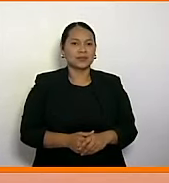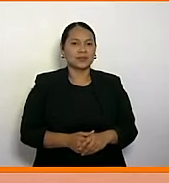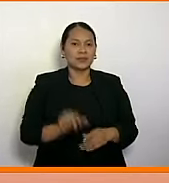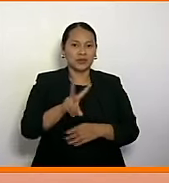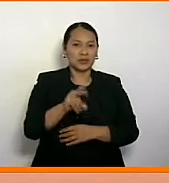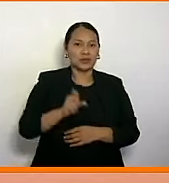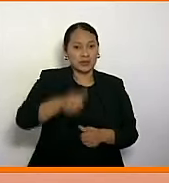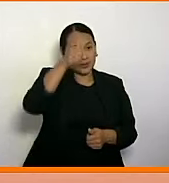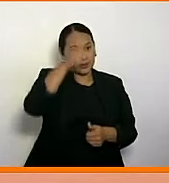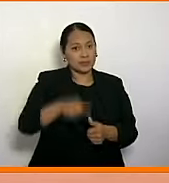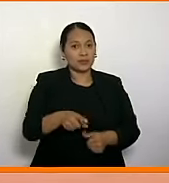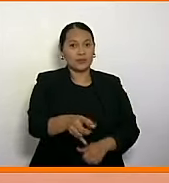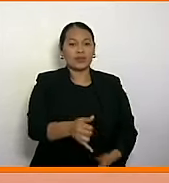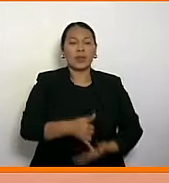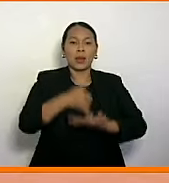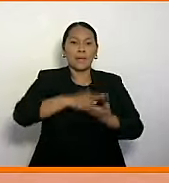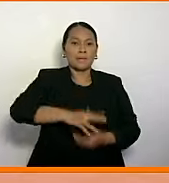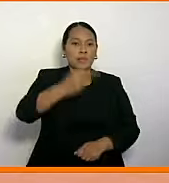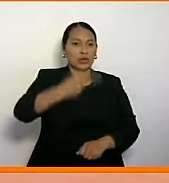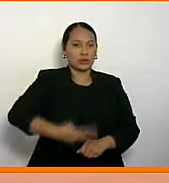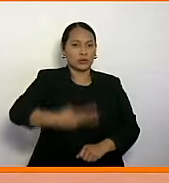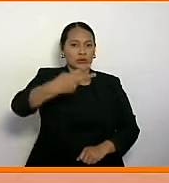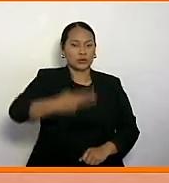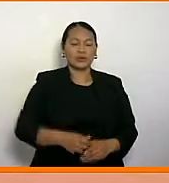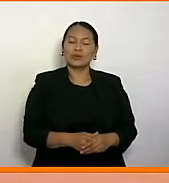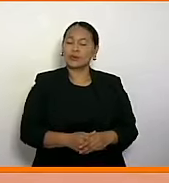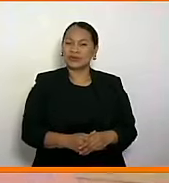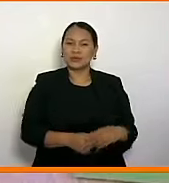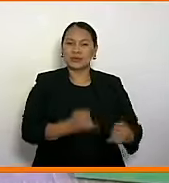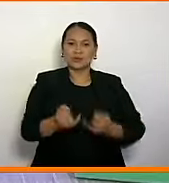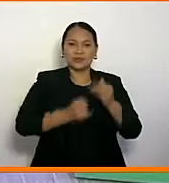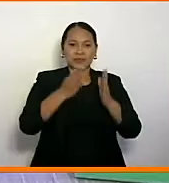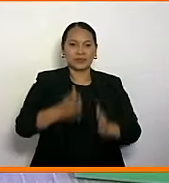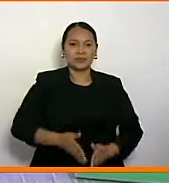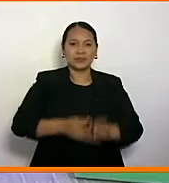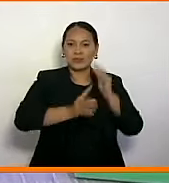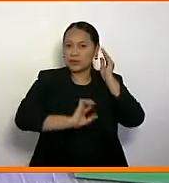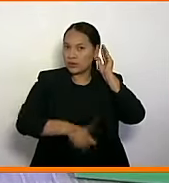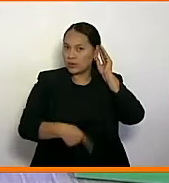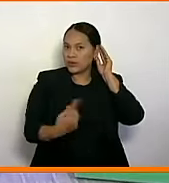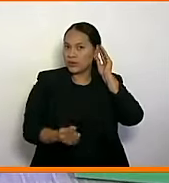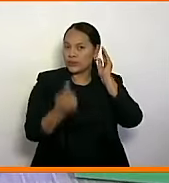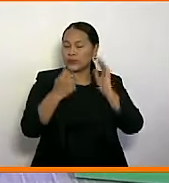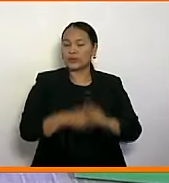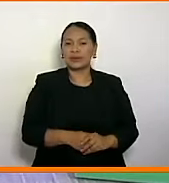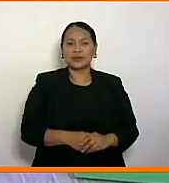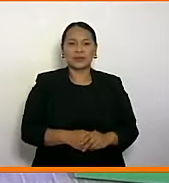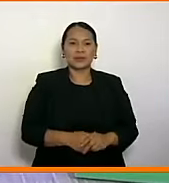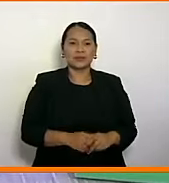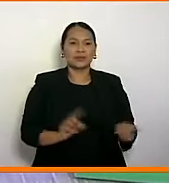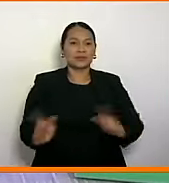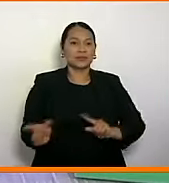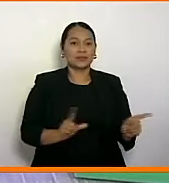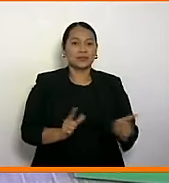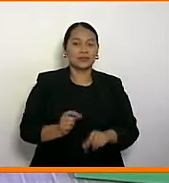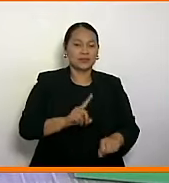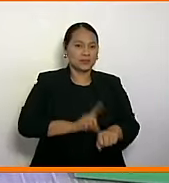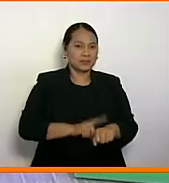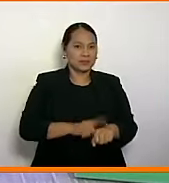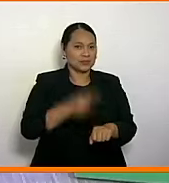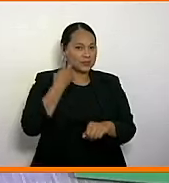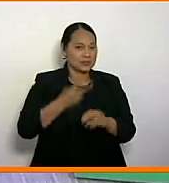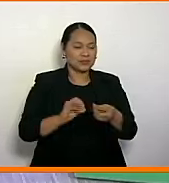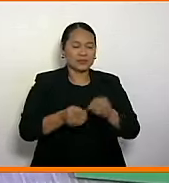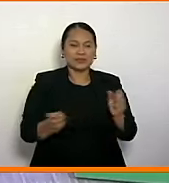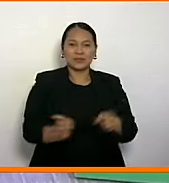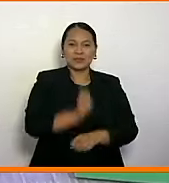2X. Te recuerdo que tu premio se ha multiplicado por 2 en diaria. Y si fuiste jugador, para más uno, Ana está lista para darte a conocer tu número